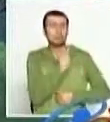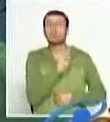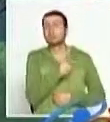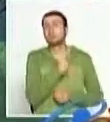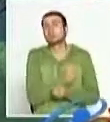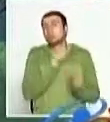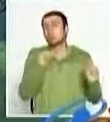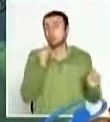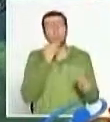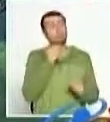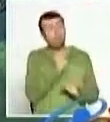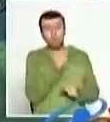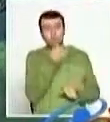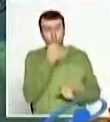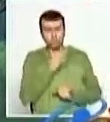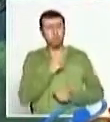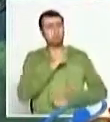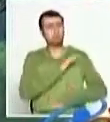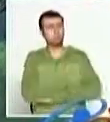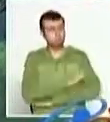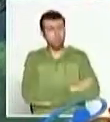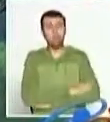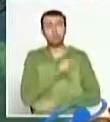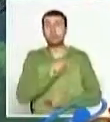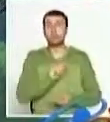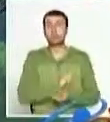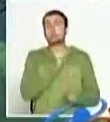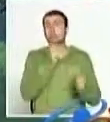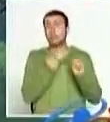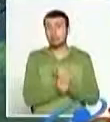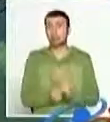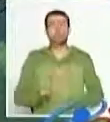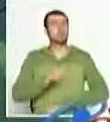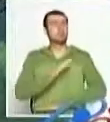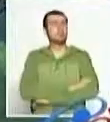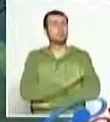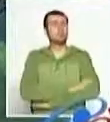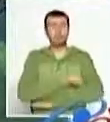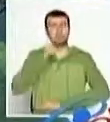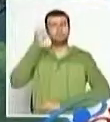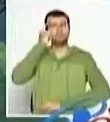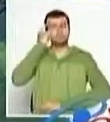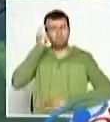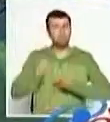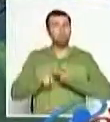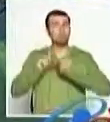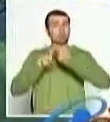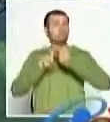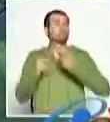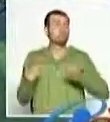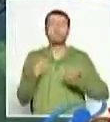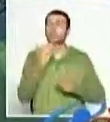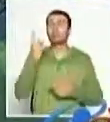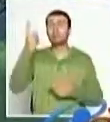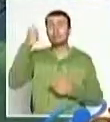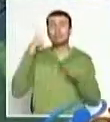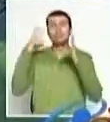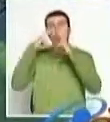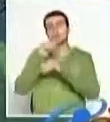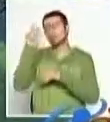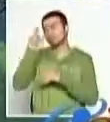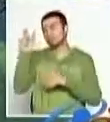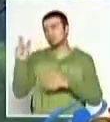la dieta, cambió de actitud. Una de las cosas grandes que hablábamos anoche con nuestros